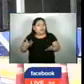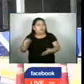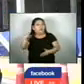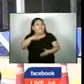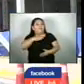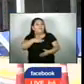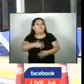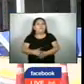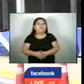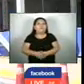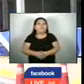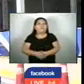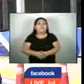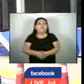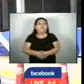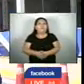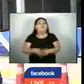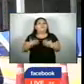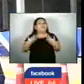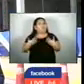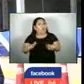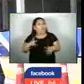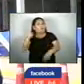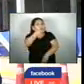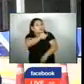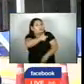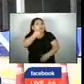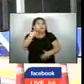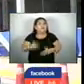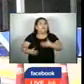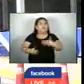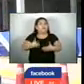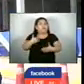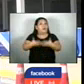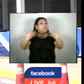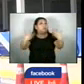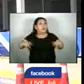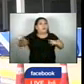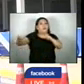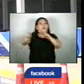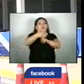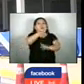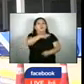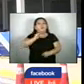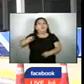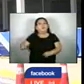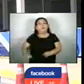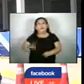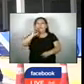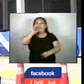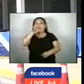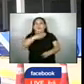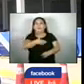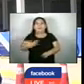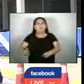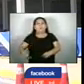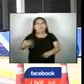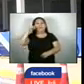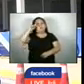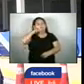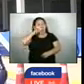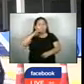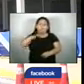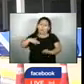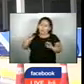difícil. Y debido al avance en el sistema de vacunación que se ha alcanzado en el país, el presidente de la República, Nayib Bukele, cedió el lugar de